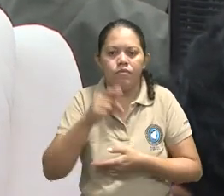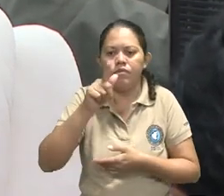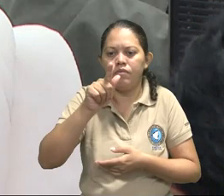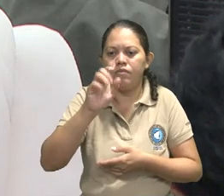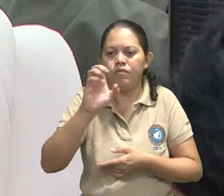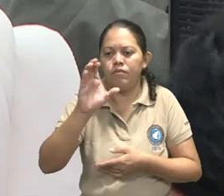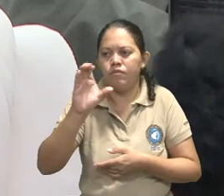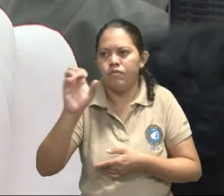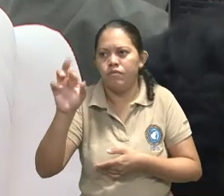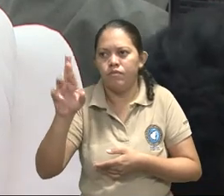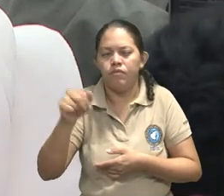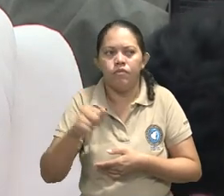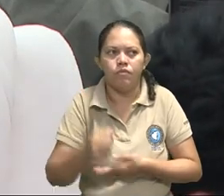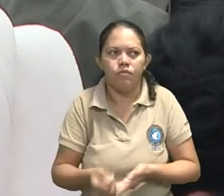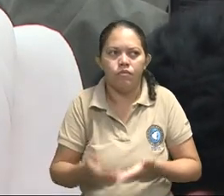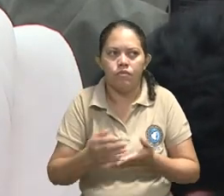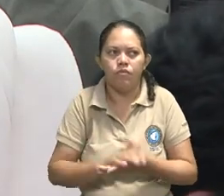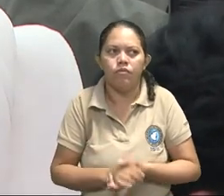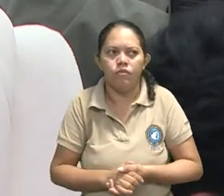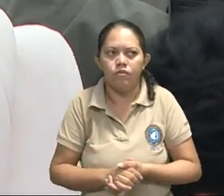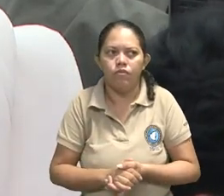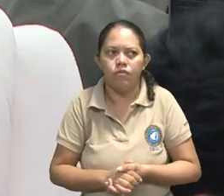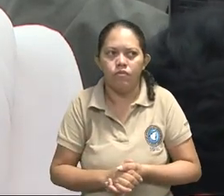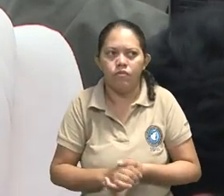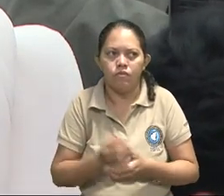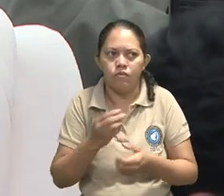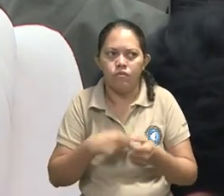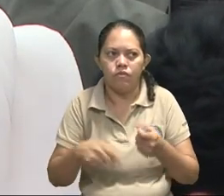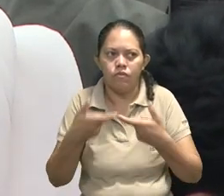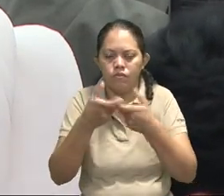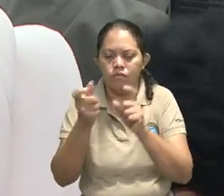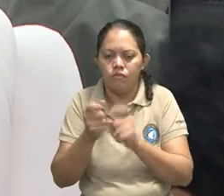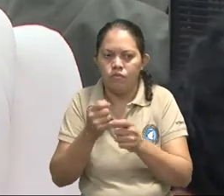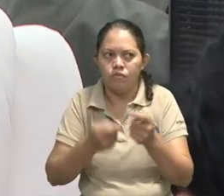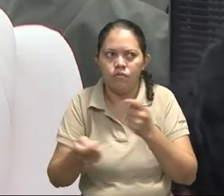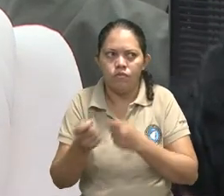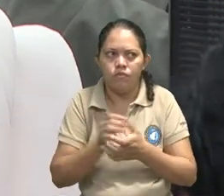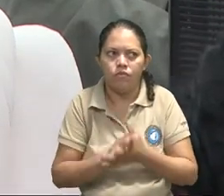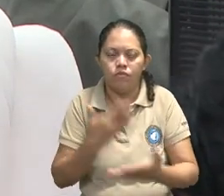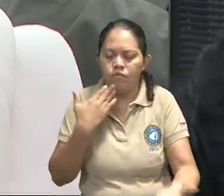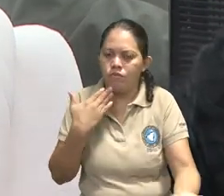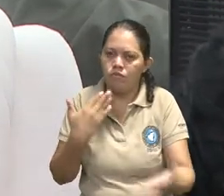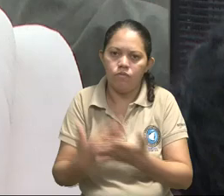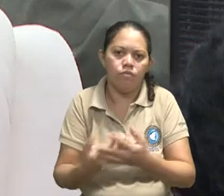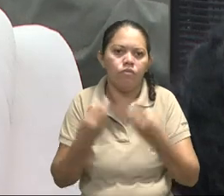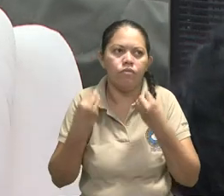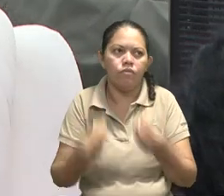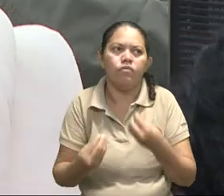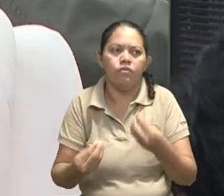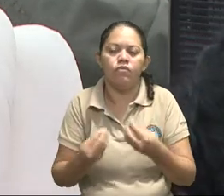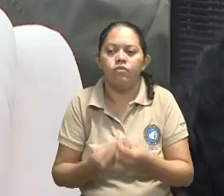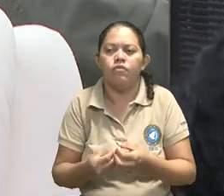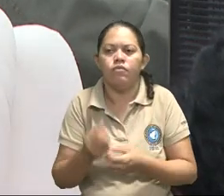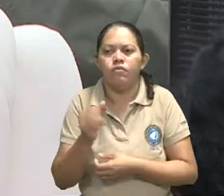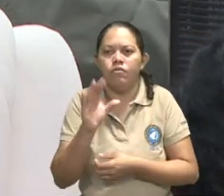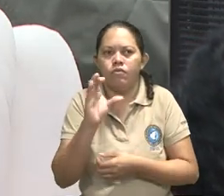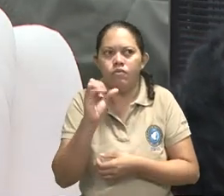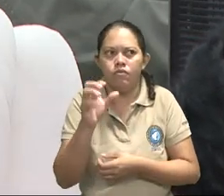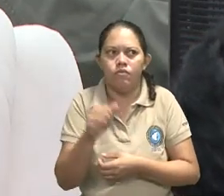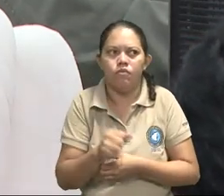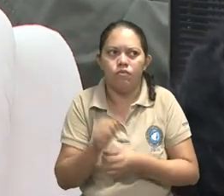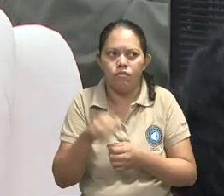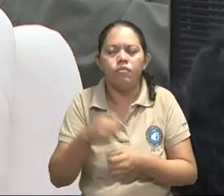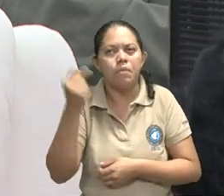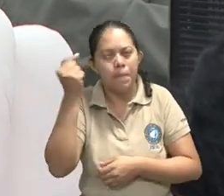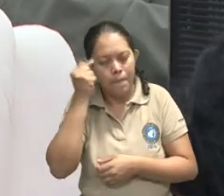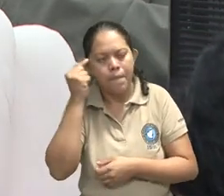Telcor y que nos está proponiendo la Comisión de Infraestructura. Muchas gracias a la Comisión de Infraestructura, porque